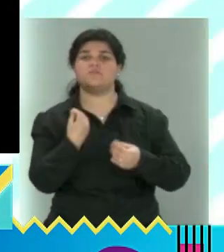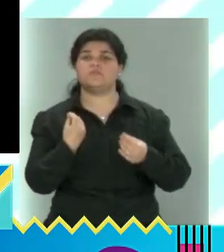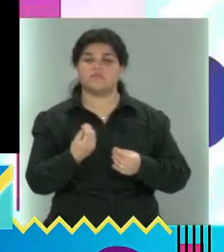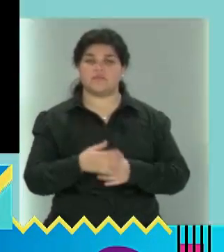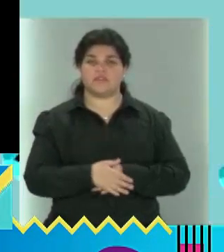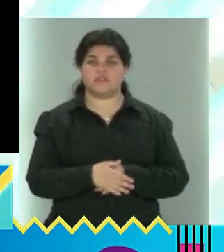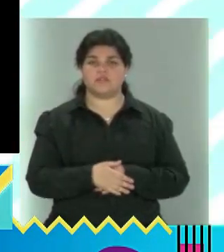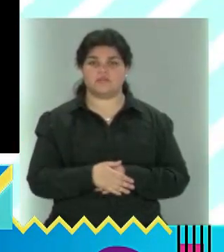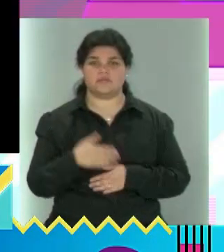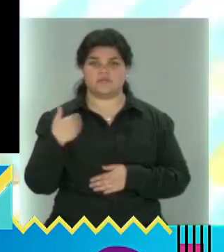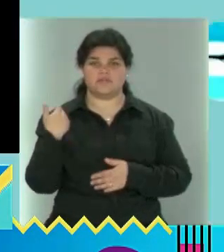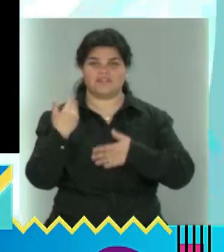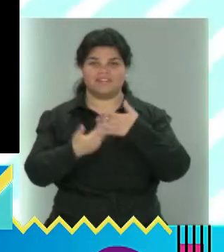prudente.